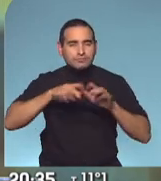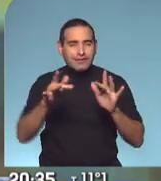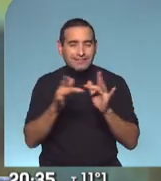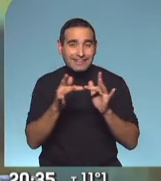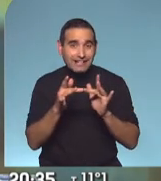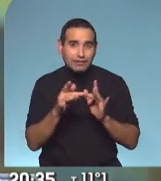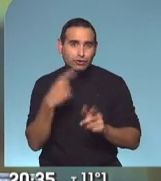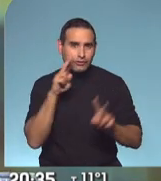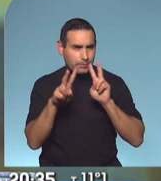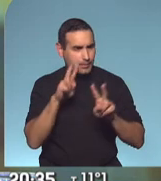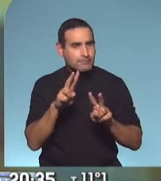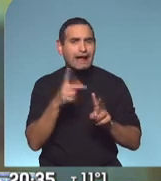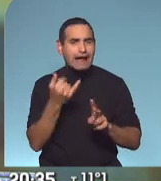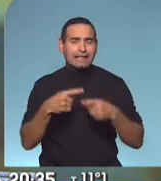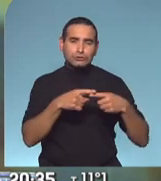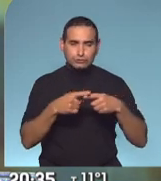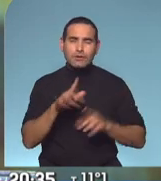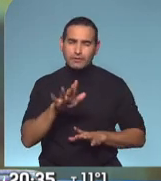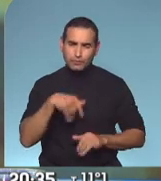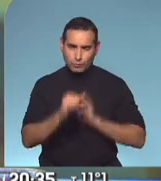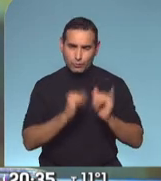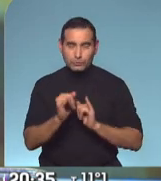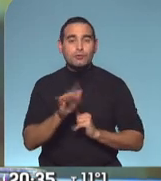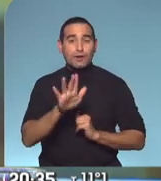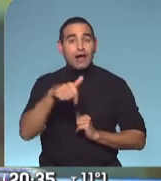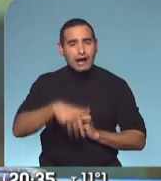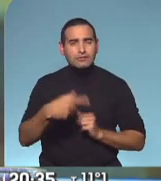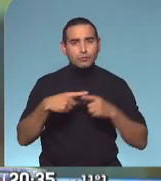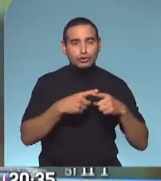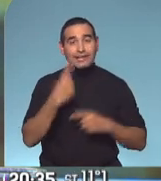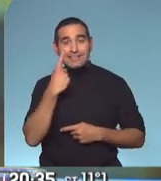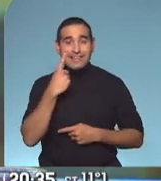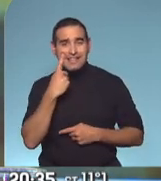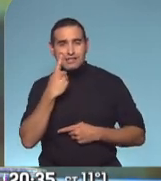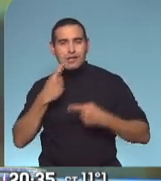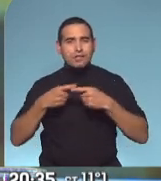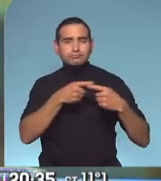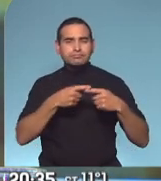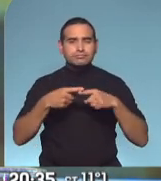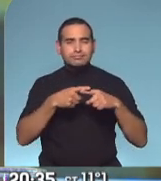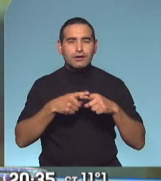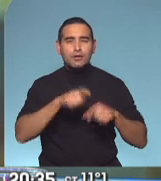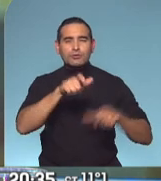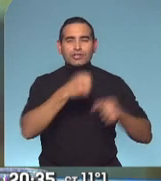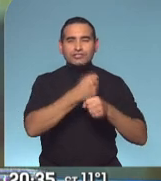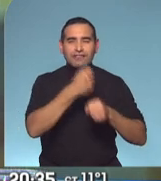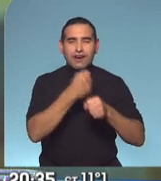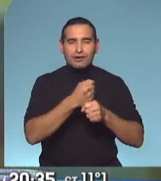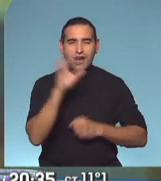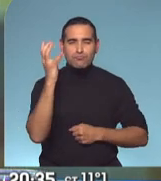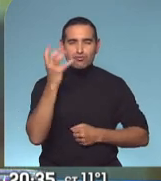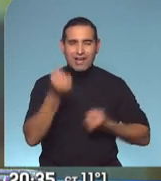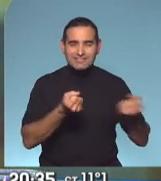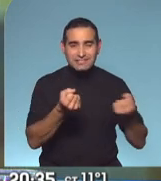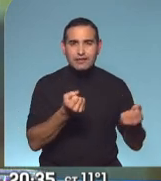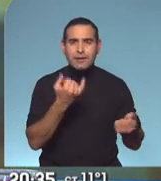que lo ha visto, porque hay una discusión, a ver, ahora vamos a ver la nota, pero hay una discusión entre el intendente y quienes manejan, trabajan en las ambulancias, están